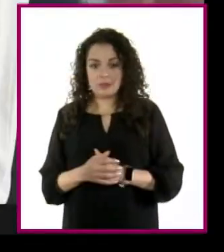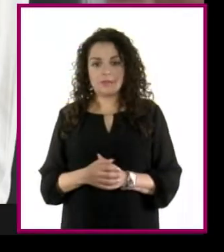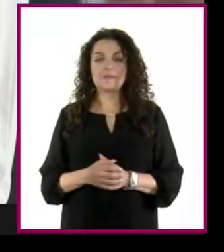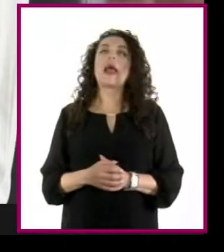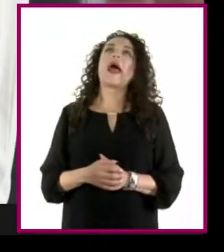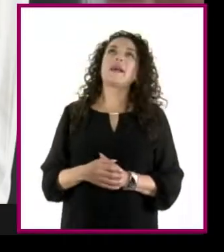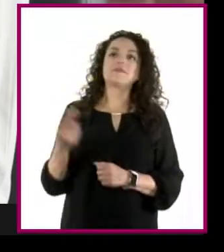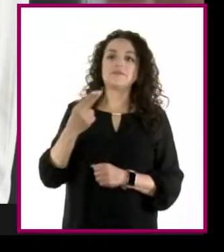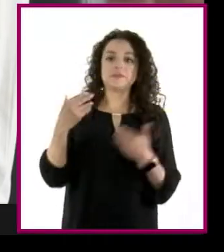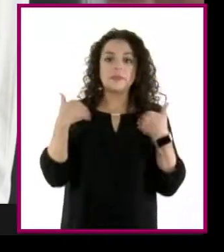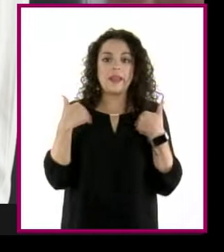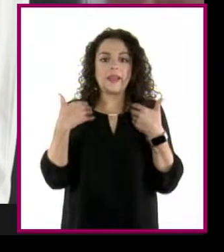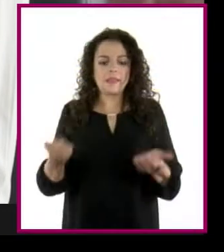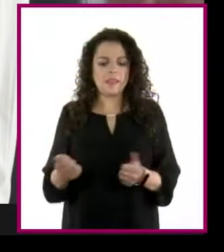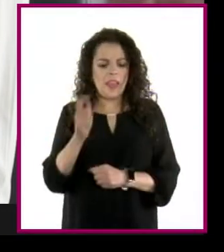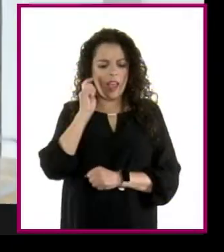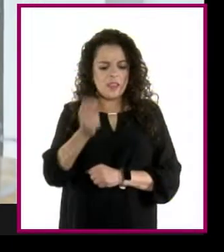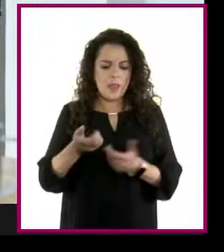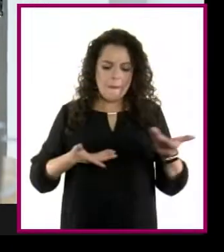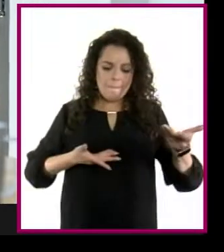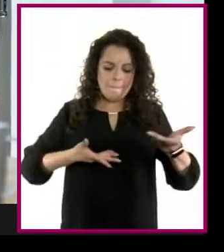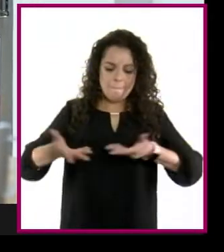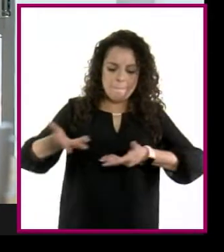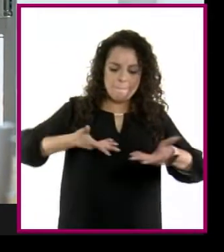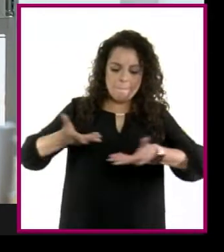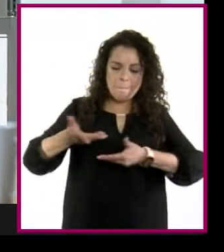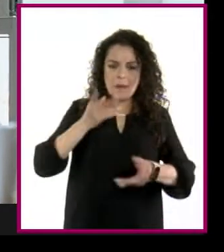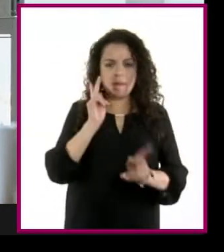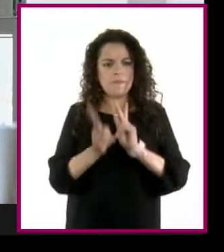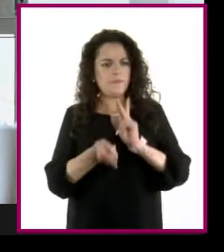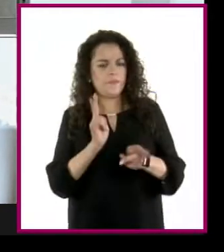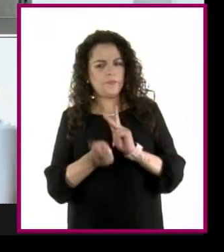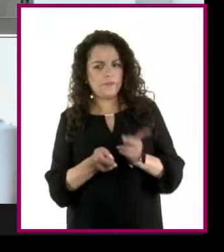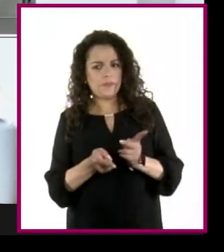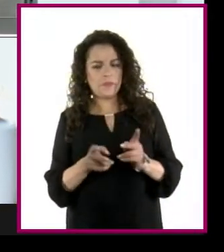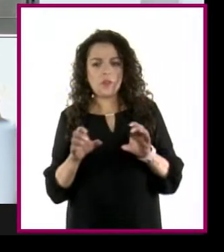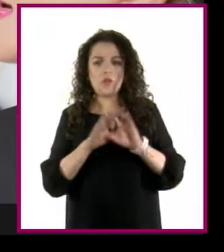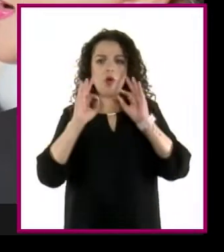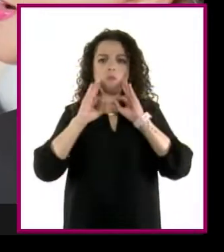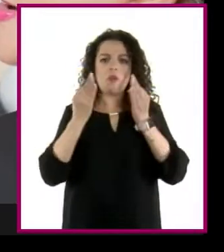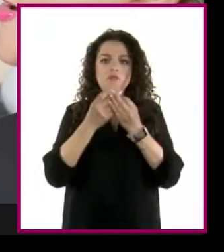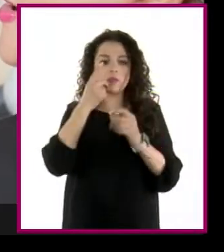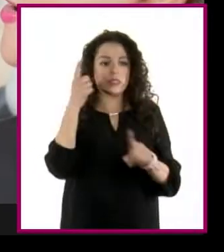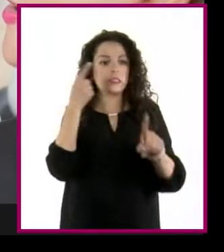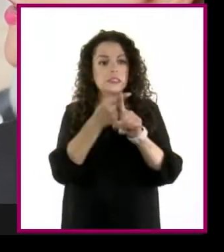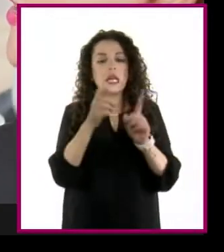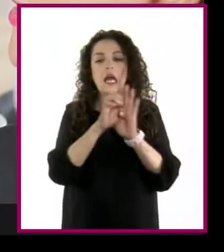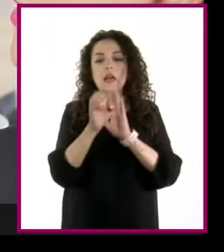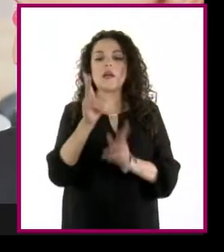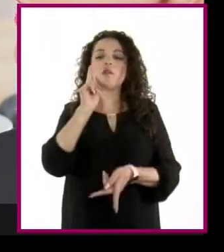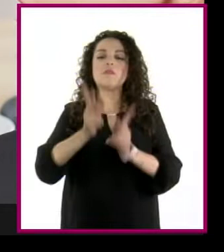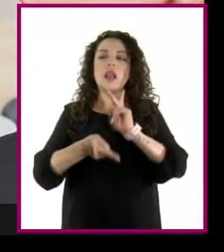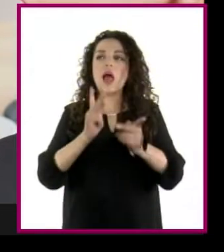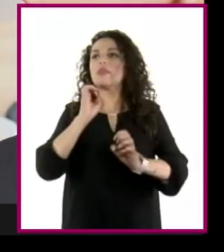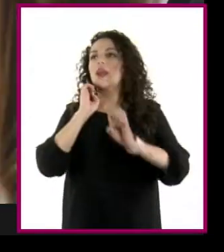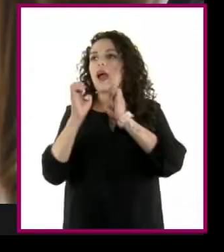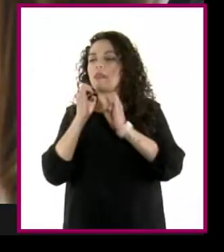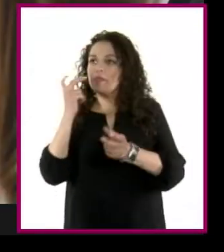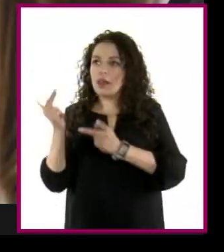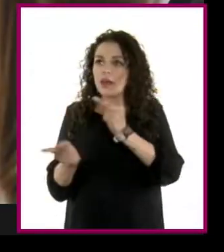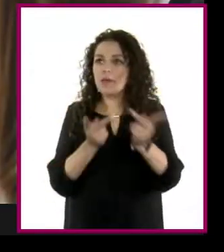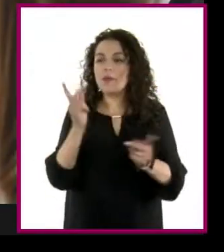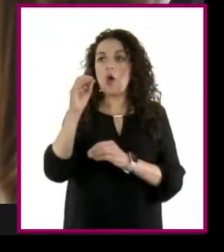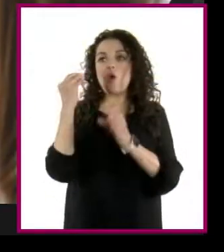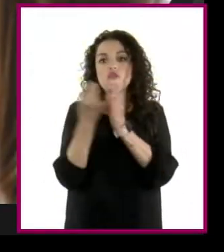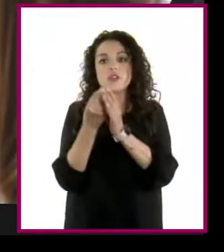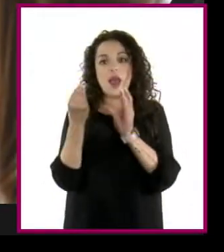es eso de intercambio conversacional. Es una manera de referirse a cosas como pláticas, entrevistas e incluso